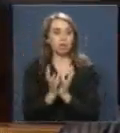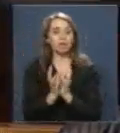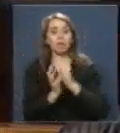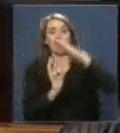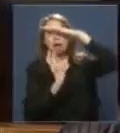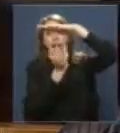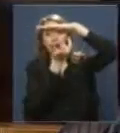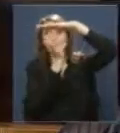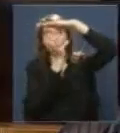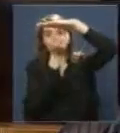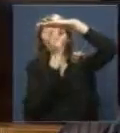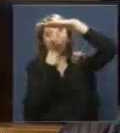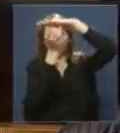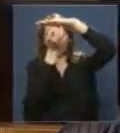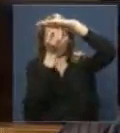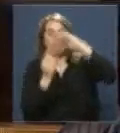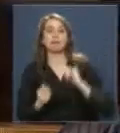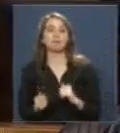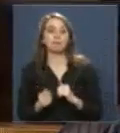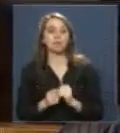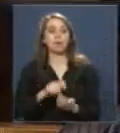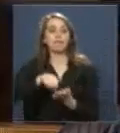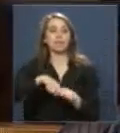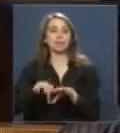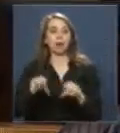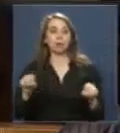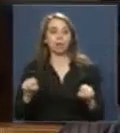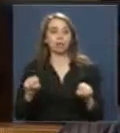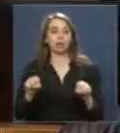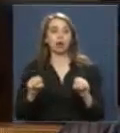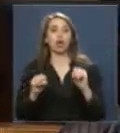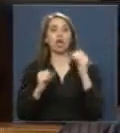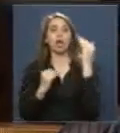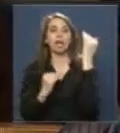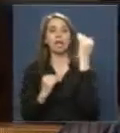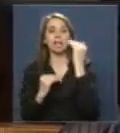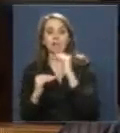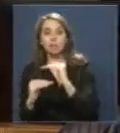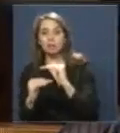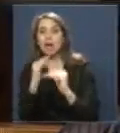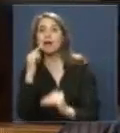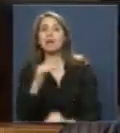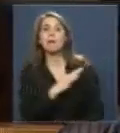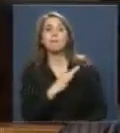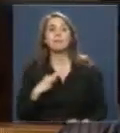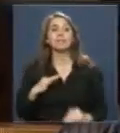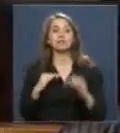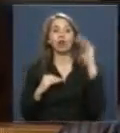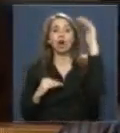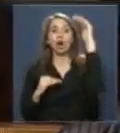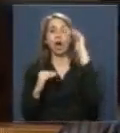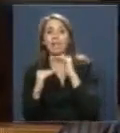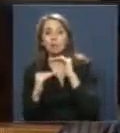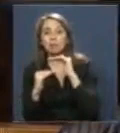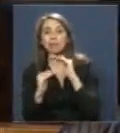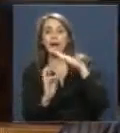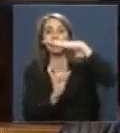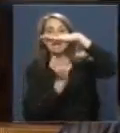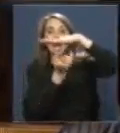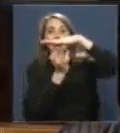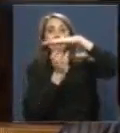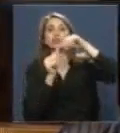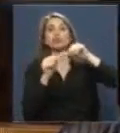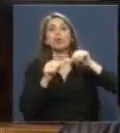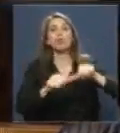ampolletas y firman el compromiso de limitar, ministro, de limitar las ampolletas la vida